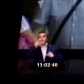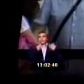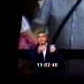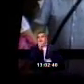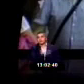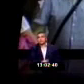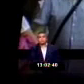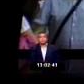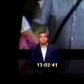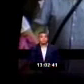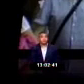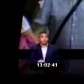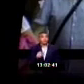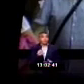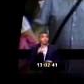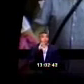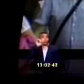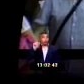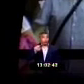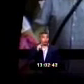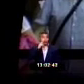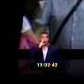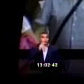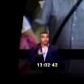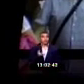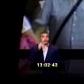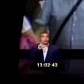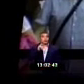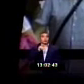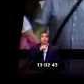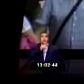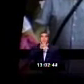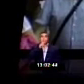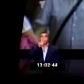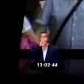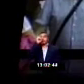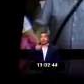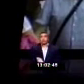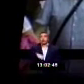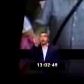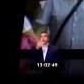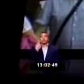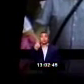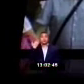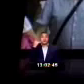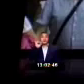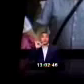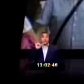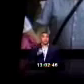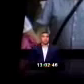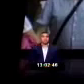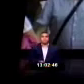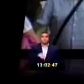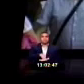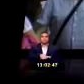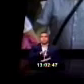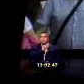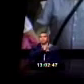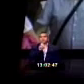13 de julio, el número de casos incrementó en un 152%. Solo el pasado sábado se